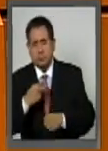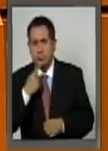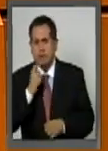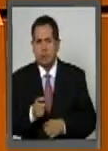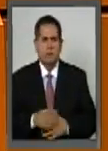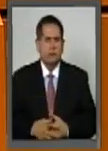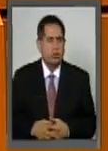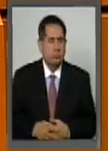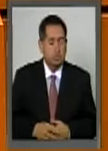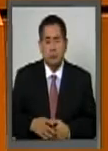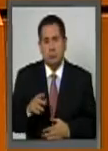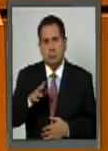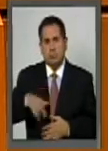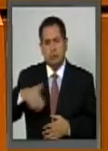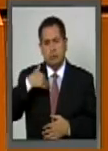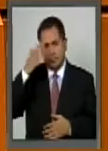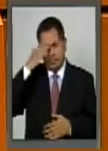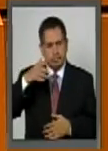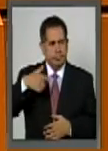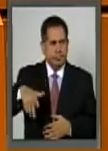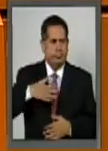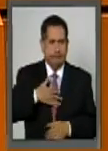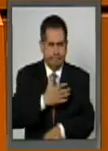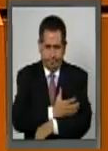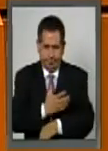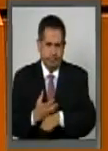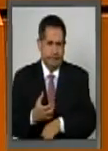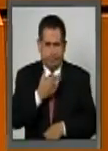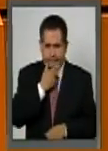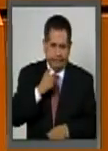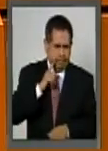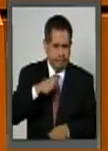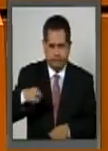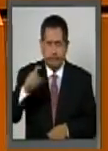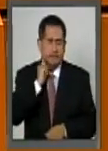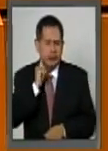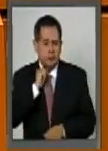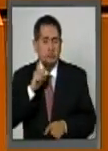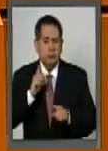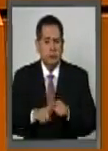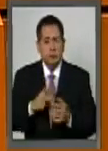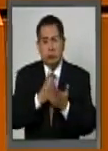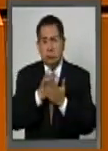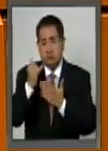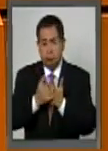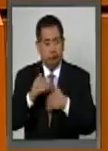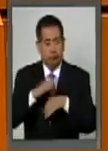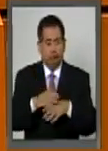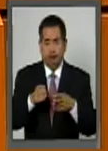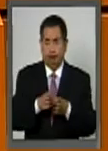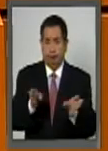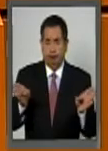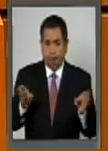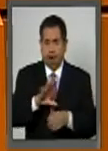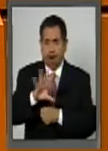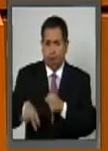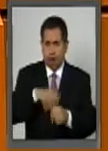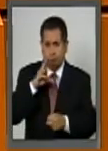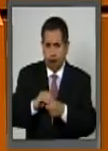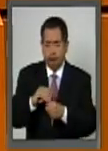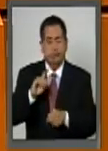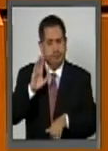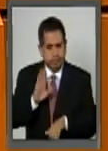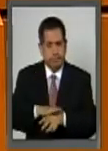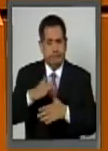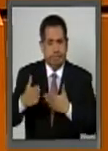decir, como pueden apreciar mis queridas compañeras y compañeros, se trata de un proyecto amplio que pretende